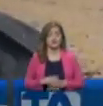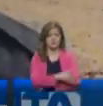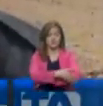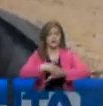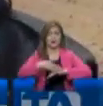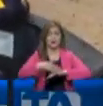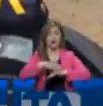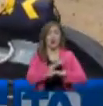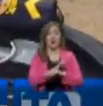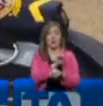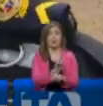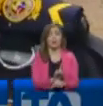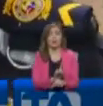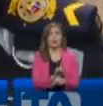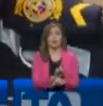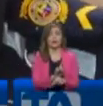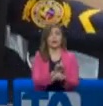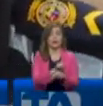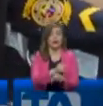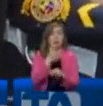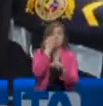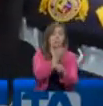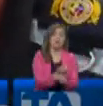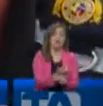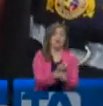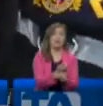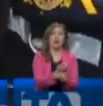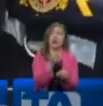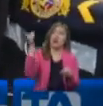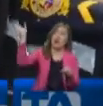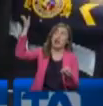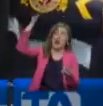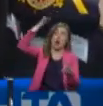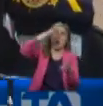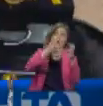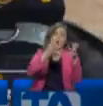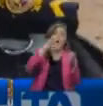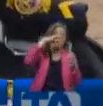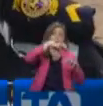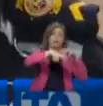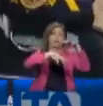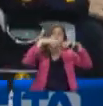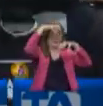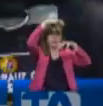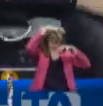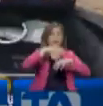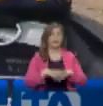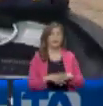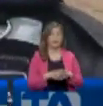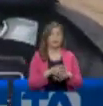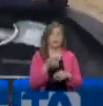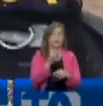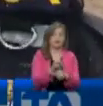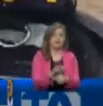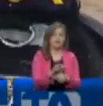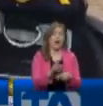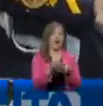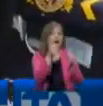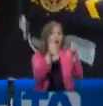calzada, tapado por una roca y tierra que le ha caído encima. Adelante, ok, la quedó adelante, la camioneta cayó a la parte de